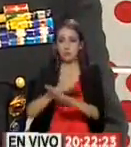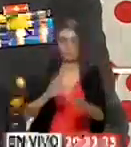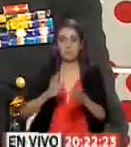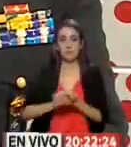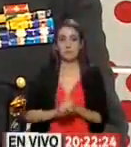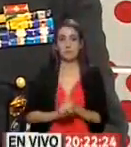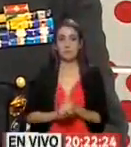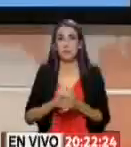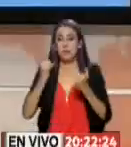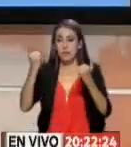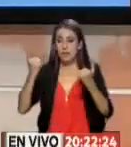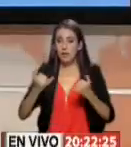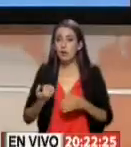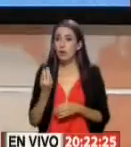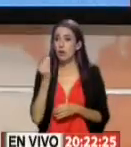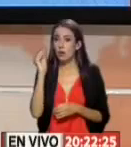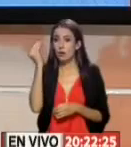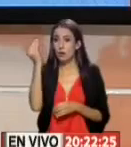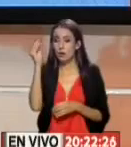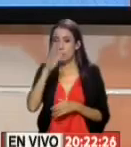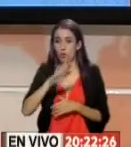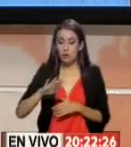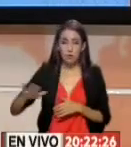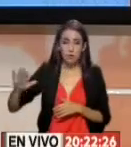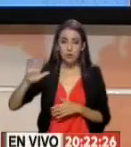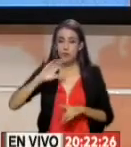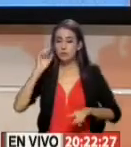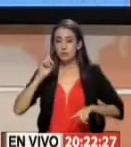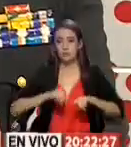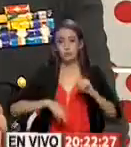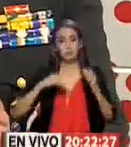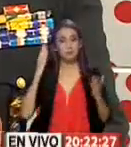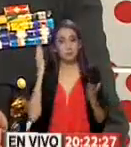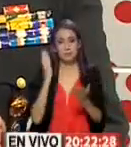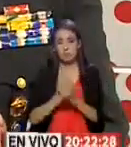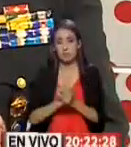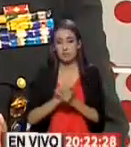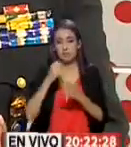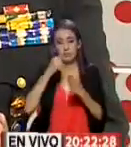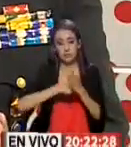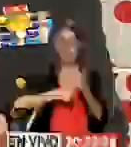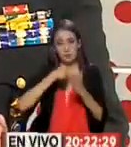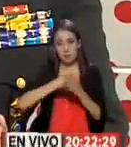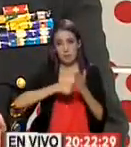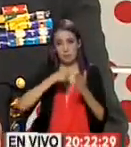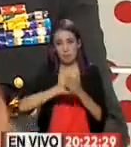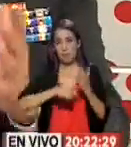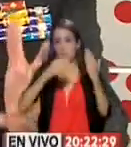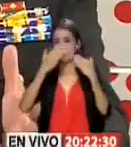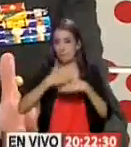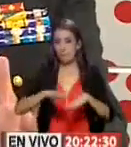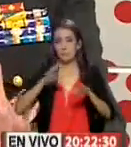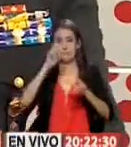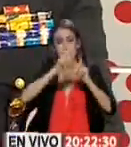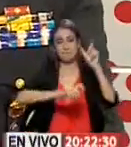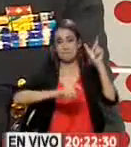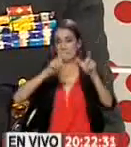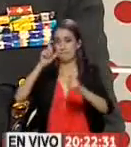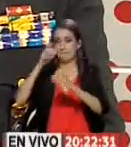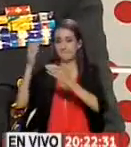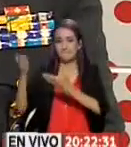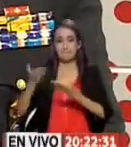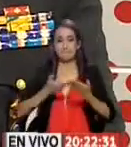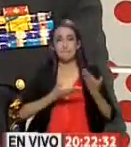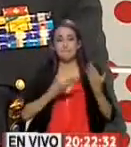llevar a los jóvenes a no perder el sacrificio de esas personas. Y no es un sacrificio, el